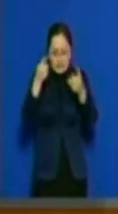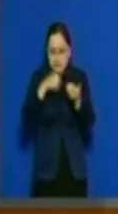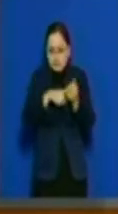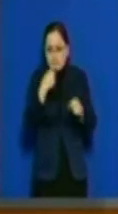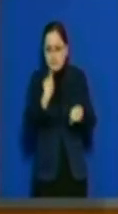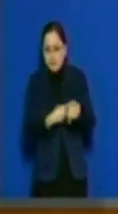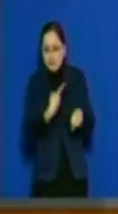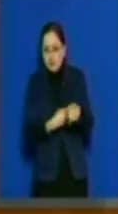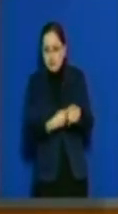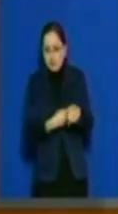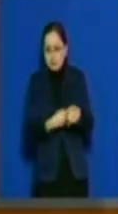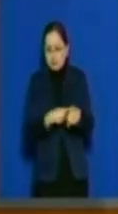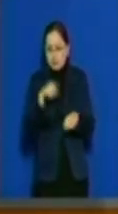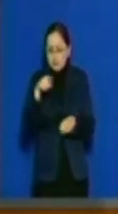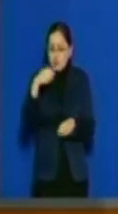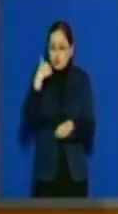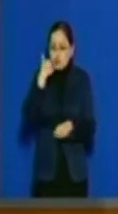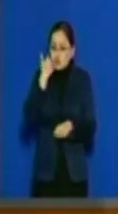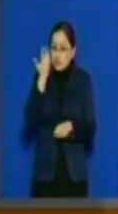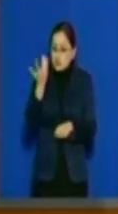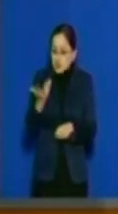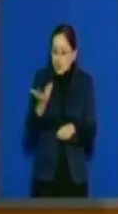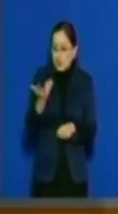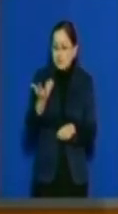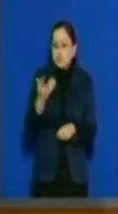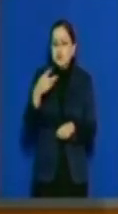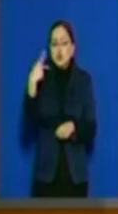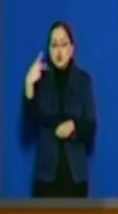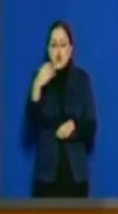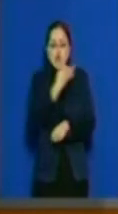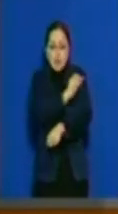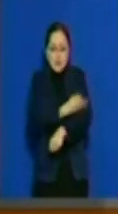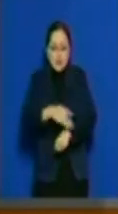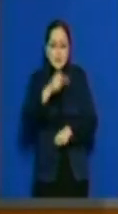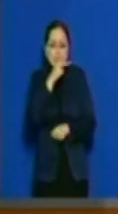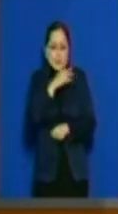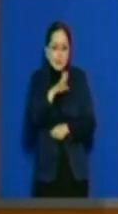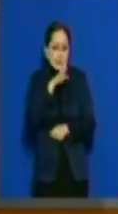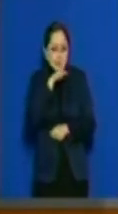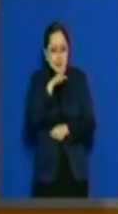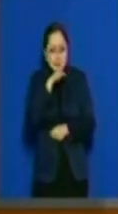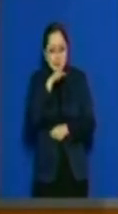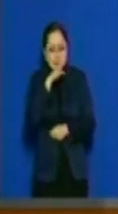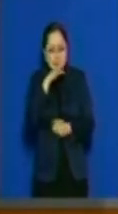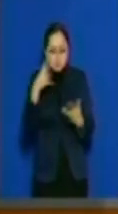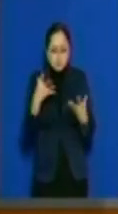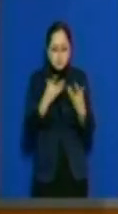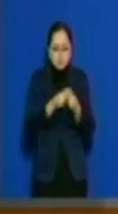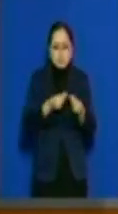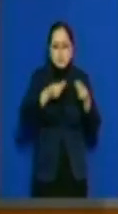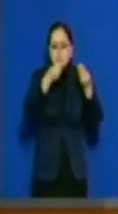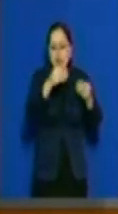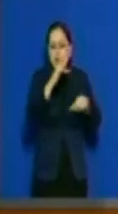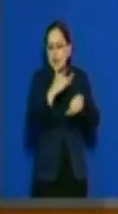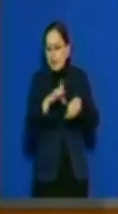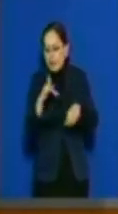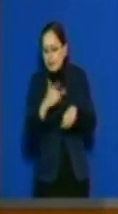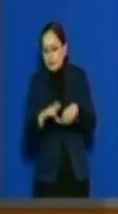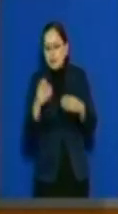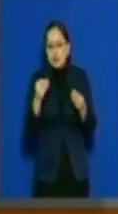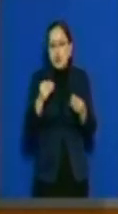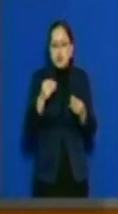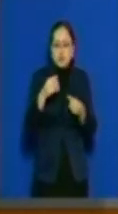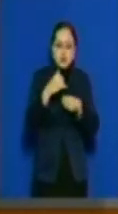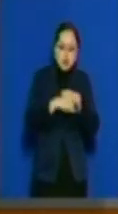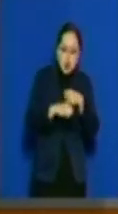¿Alguien estaría dispuesto a llevar a su familia, a sus padres, un lácteo, un queso, un